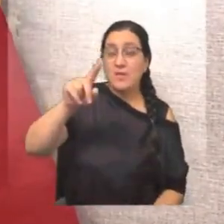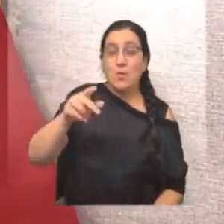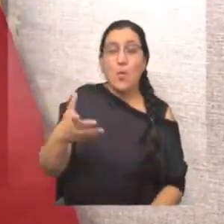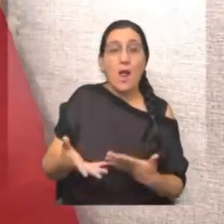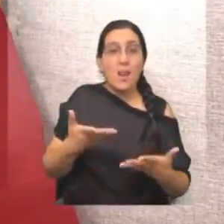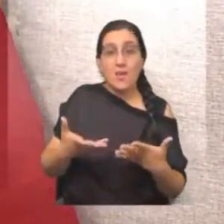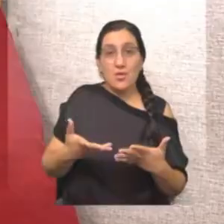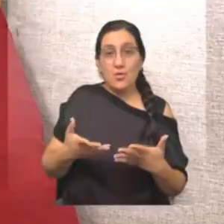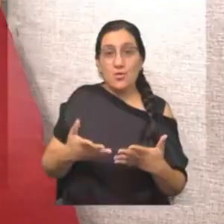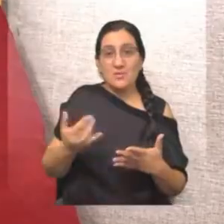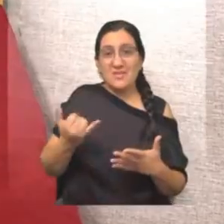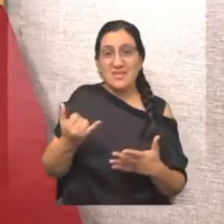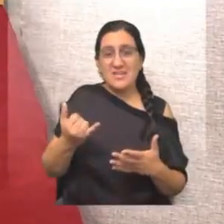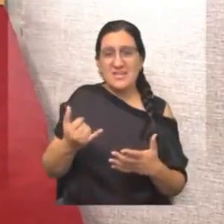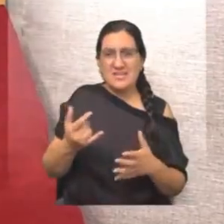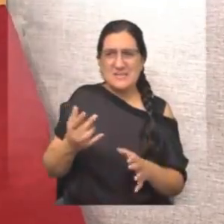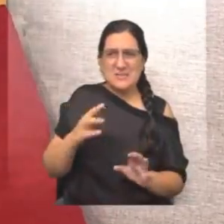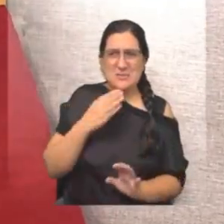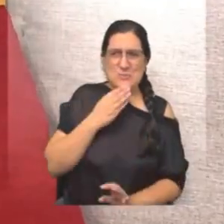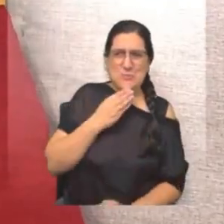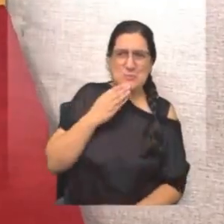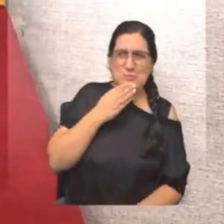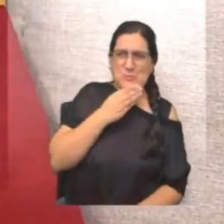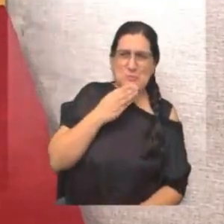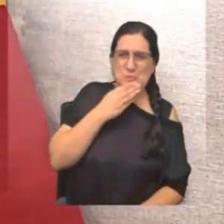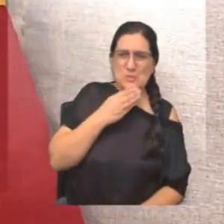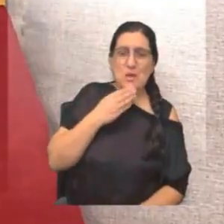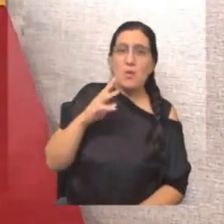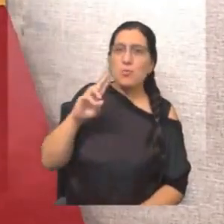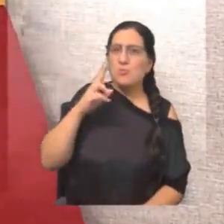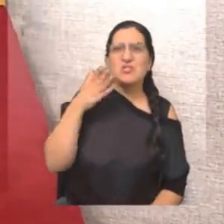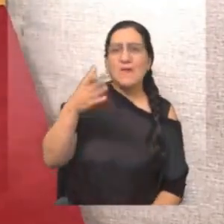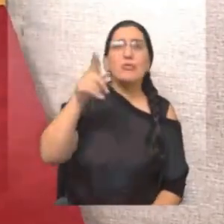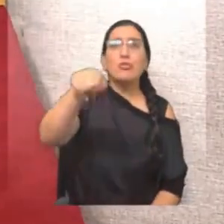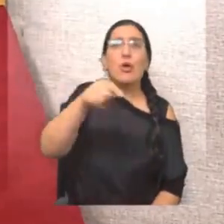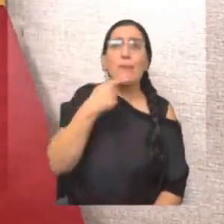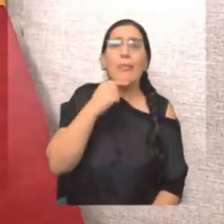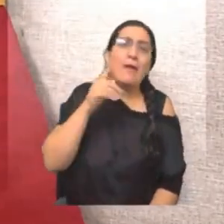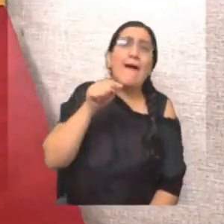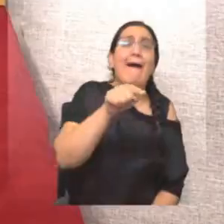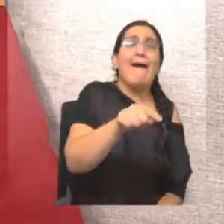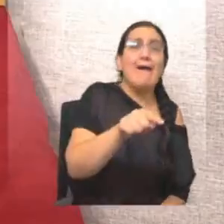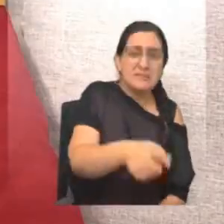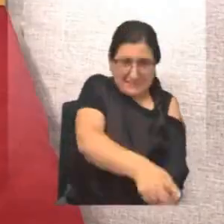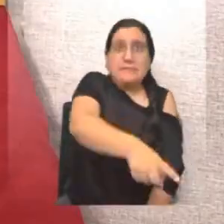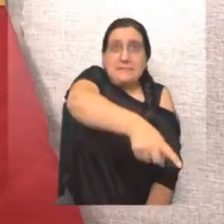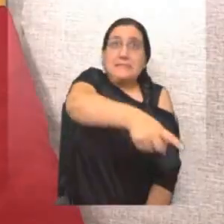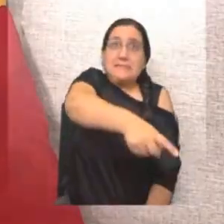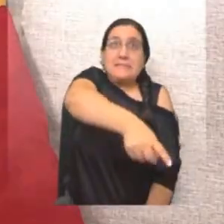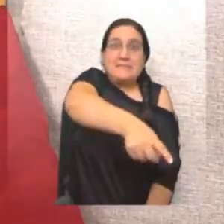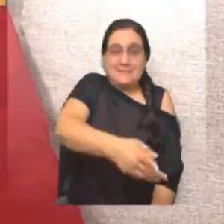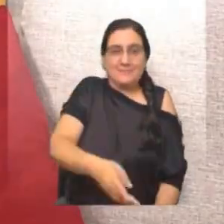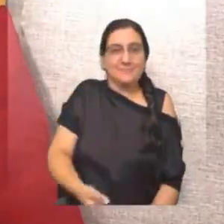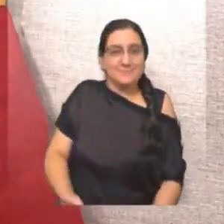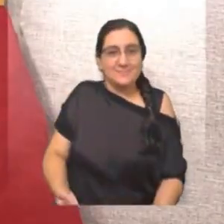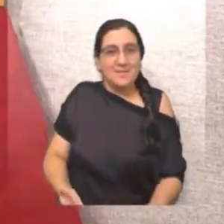que sea, tiene algún aspecto relacionado con la corriente, que el uruguayo va y lo hace igual, toca para ver si están dando bien o no.